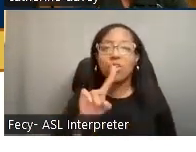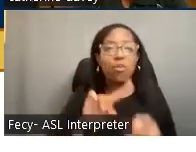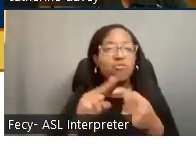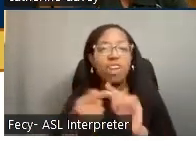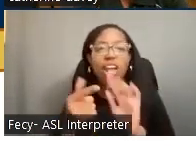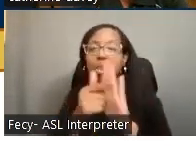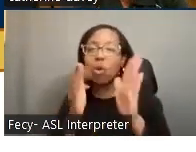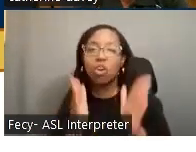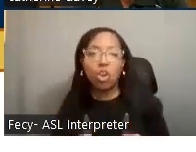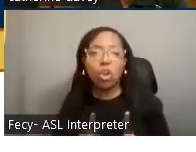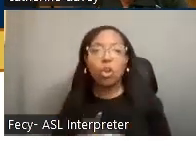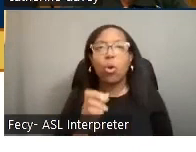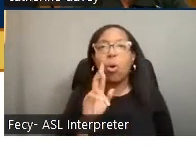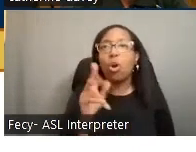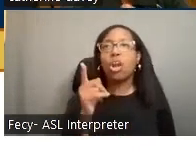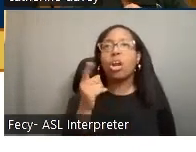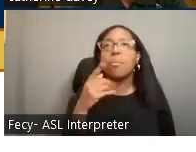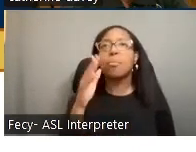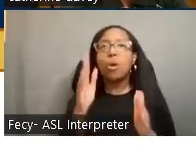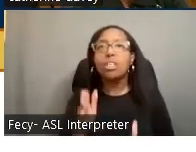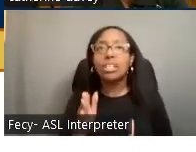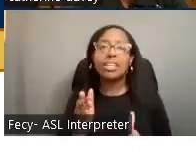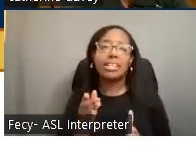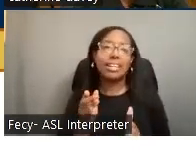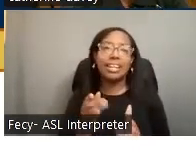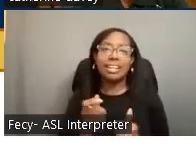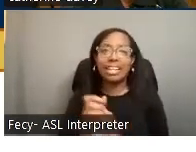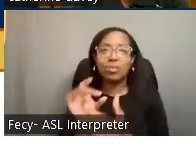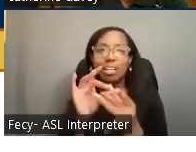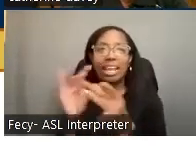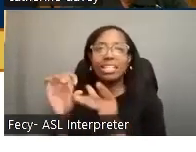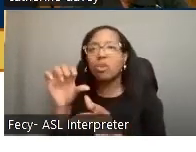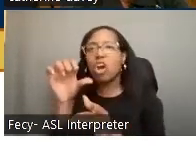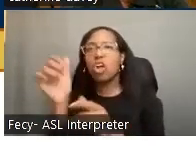amigo, que es un abogado de finca raíz, o el señor de la esquina que